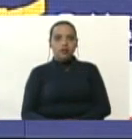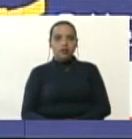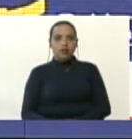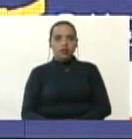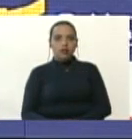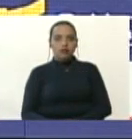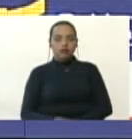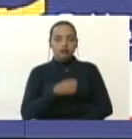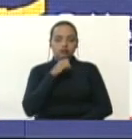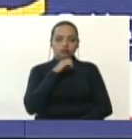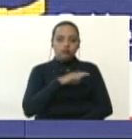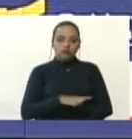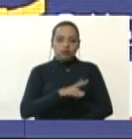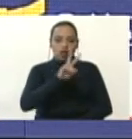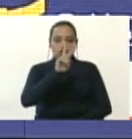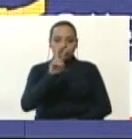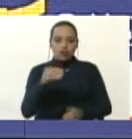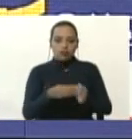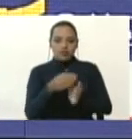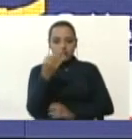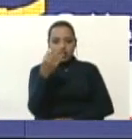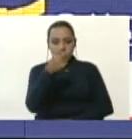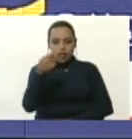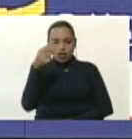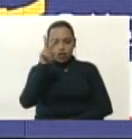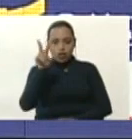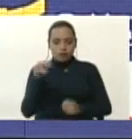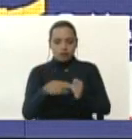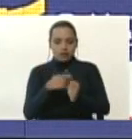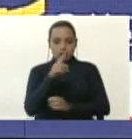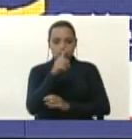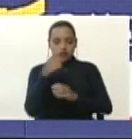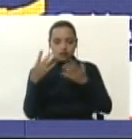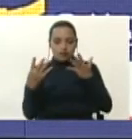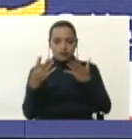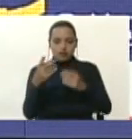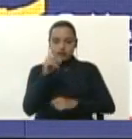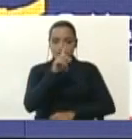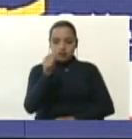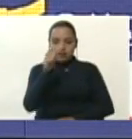Acumulado histórico, 2003-2019, 16 años, sostenido,